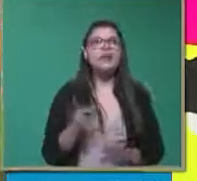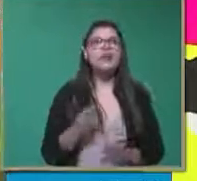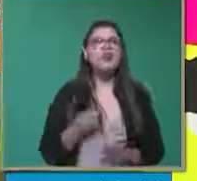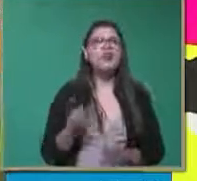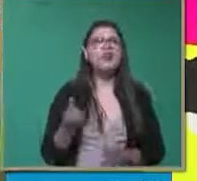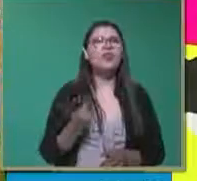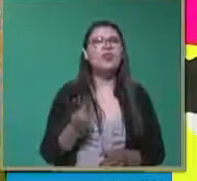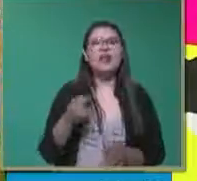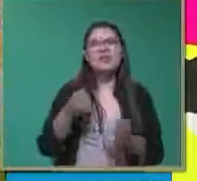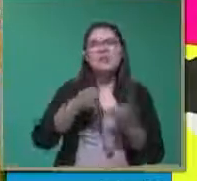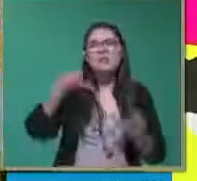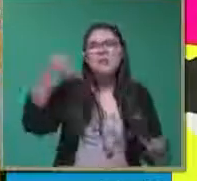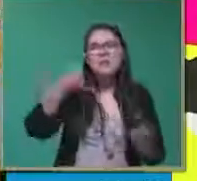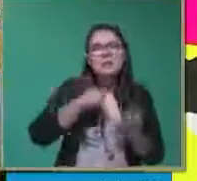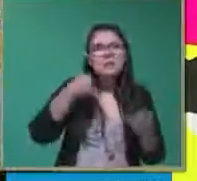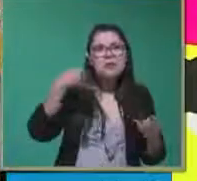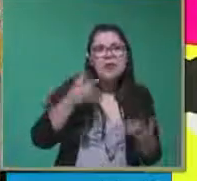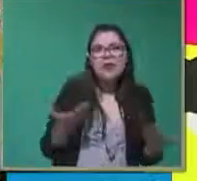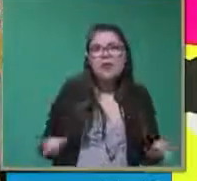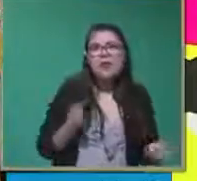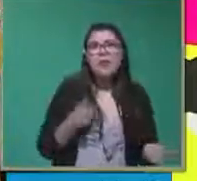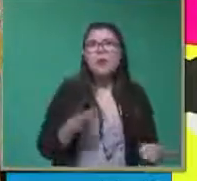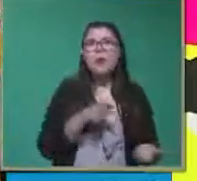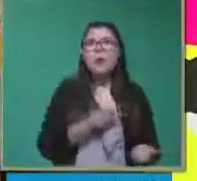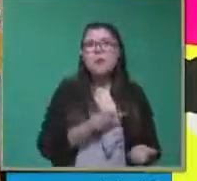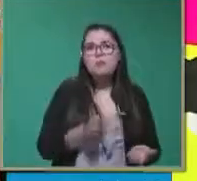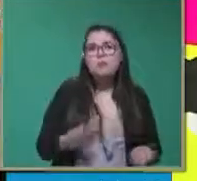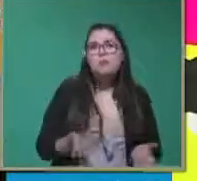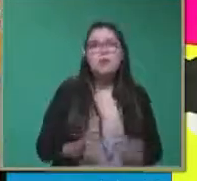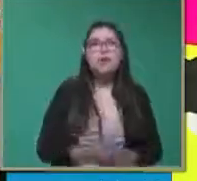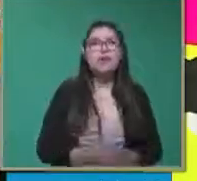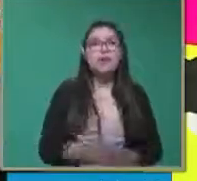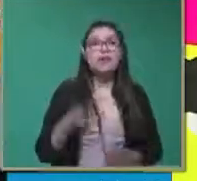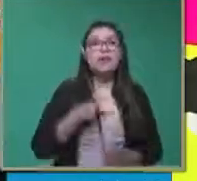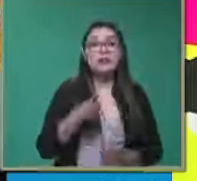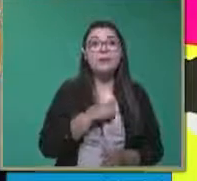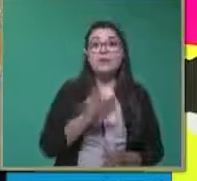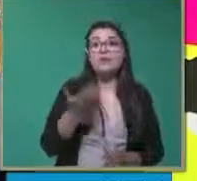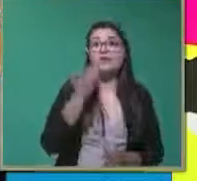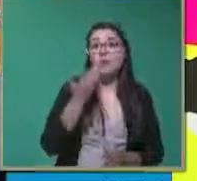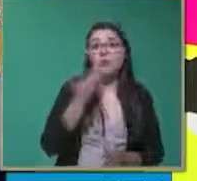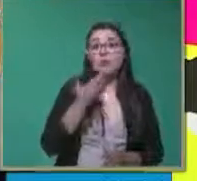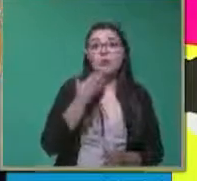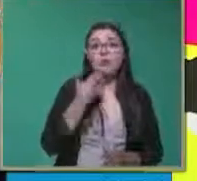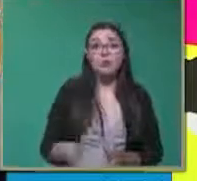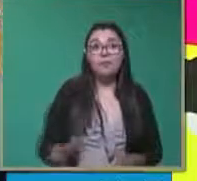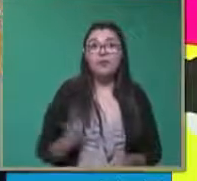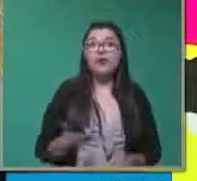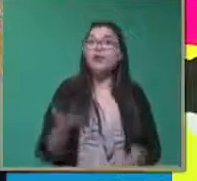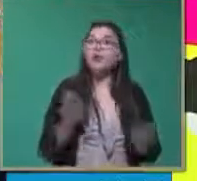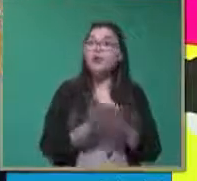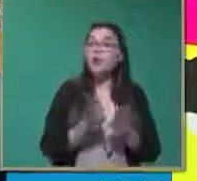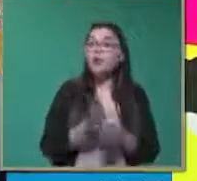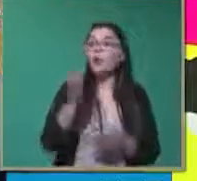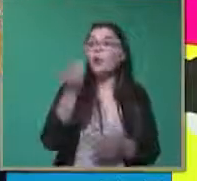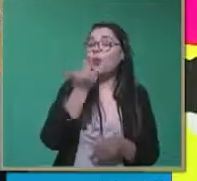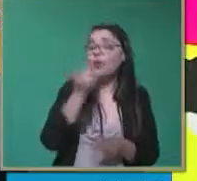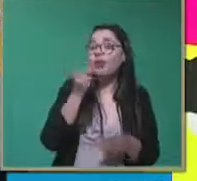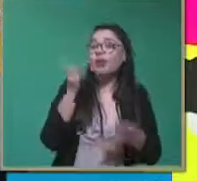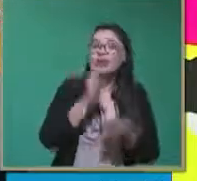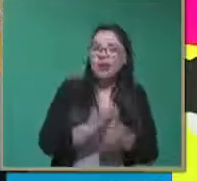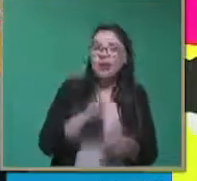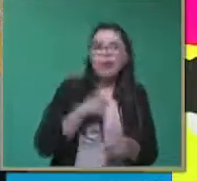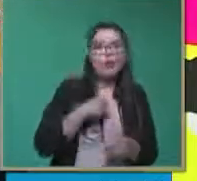todo flaco, sin chiste. Hay que alimentarse bien, Mr. Yuli. Claro. Y acuérdense que el desayuno es el alimento principal para cualquier